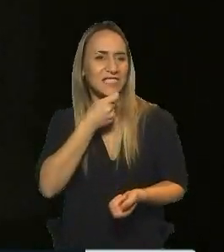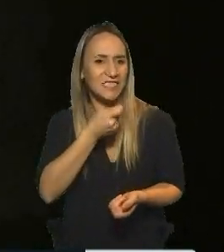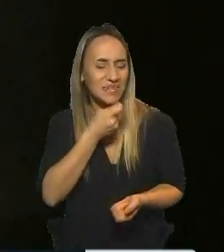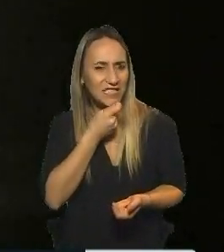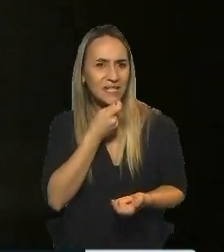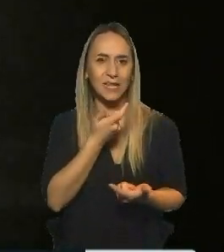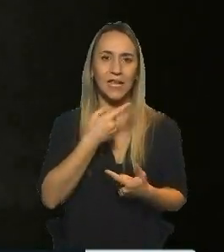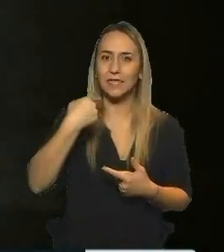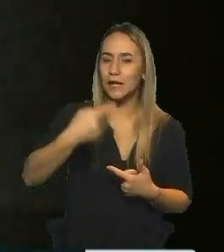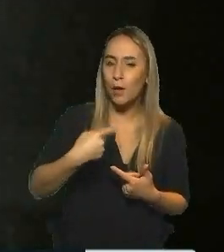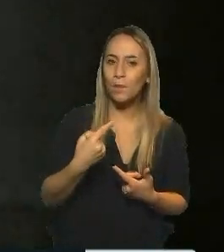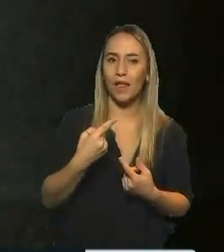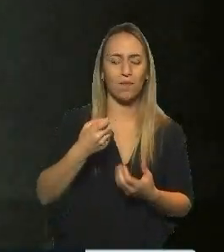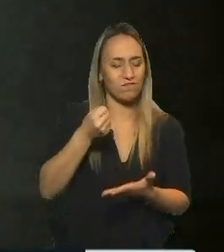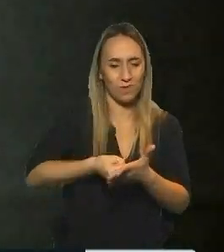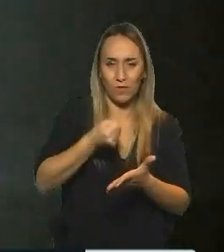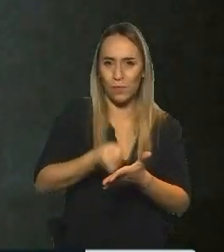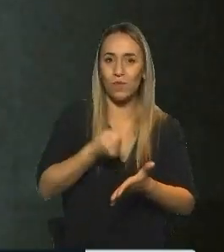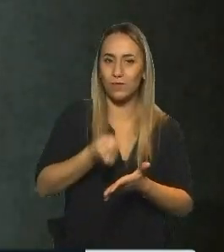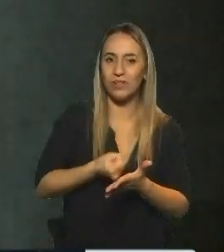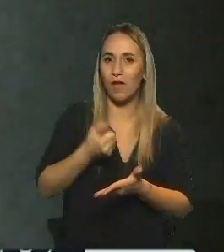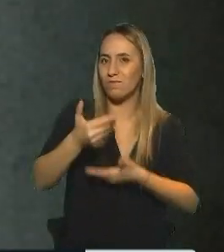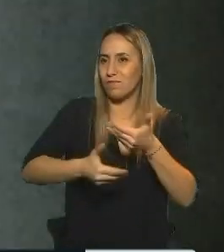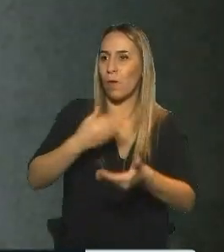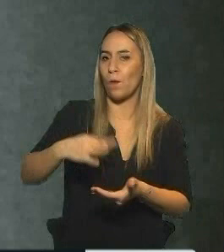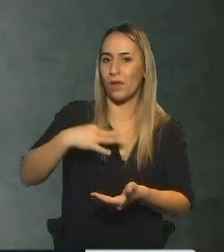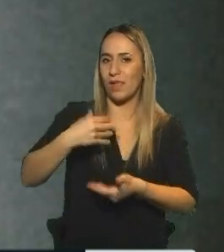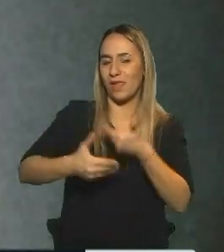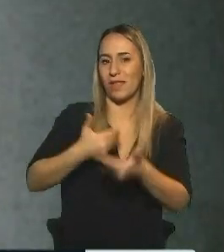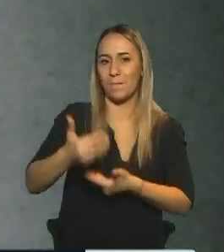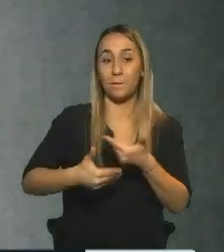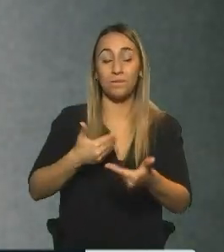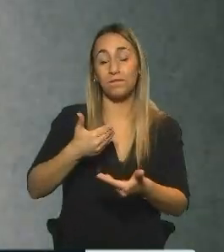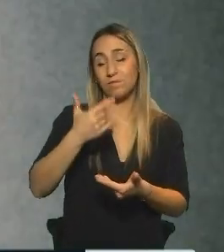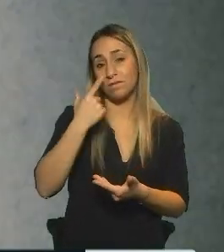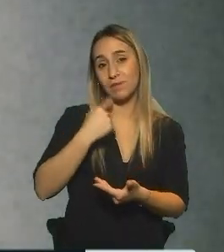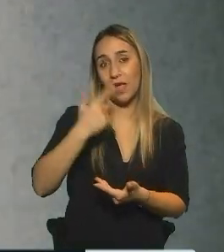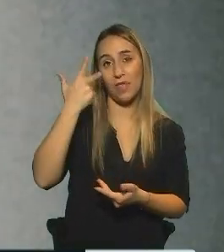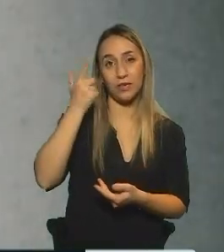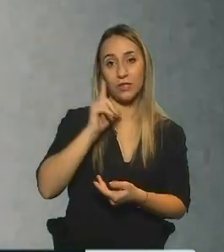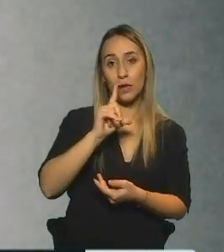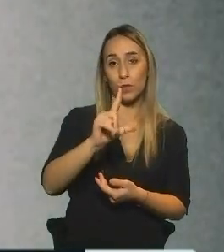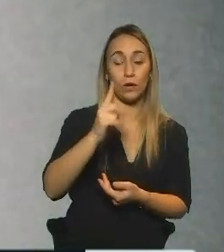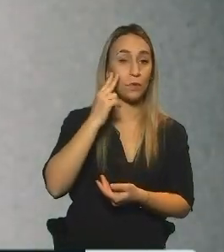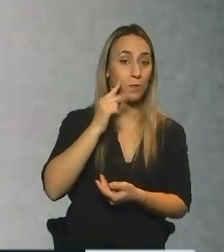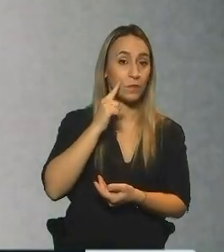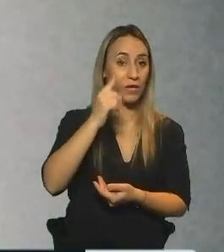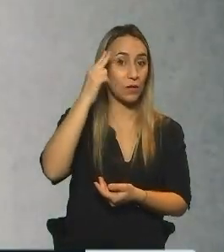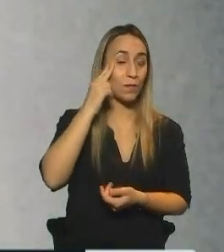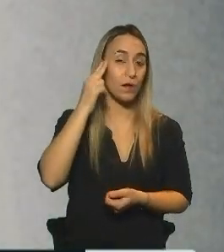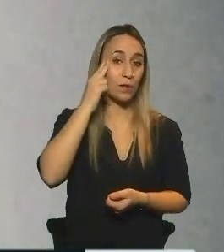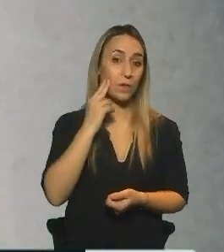siempre luchando por la vida para salir adelante. Y el 18 de julio de